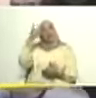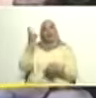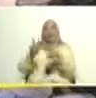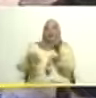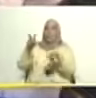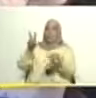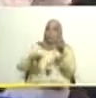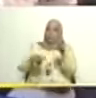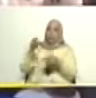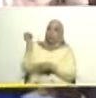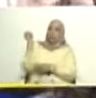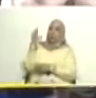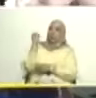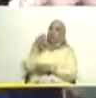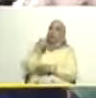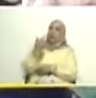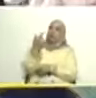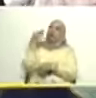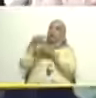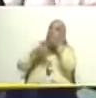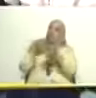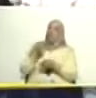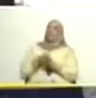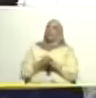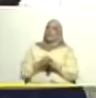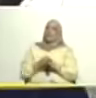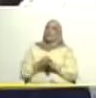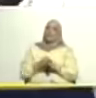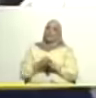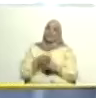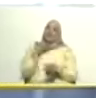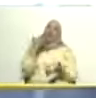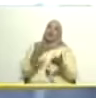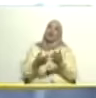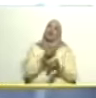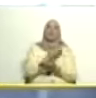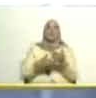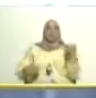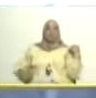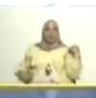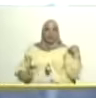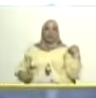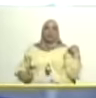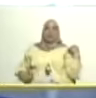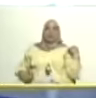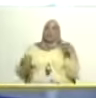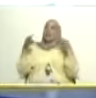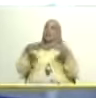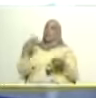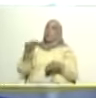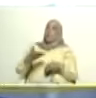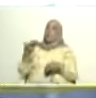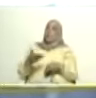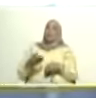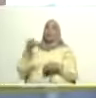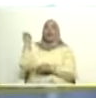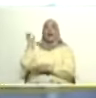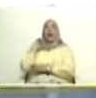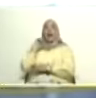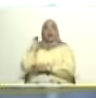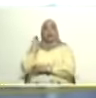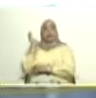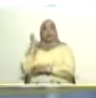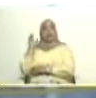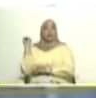exposición. Adelante. Gracias, presidente. Bueno, un seminario realmente de gran importancia, me parece